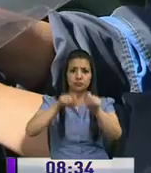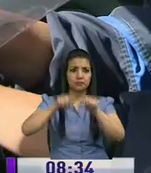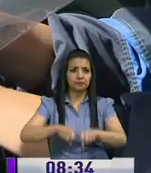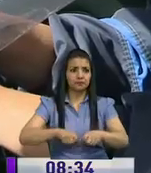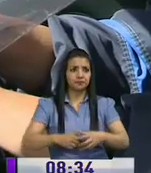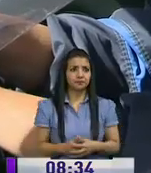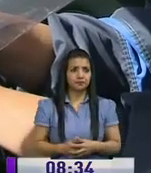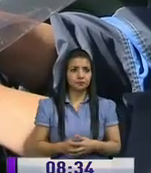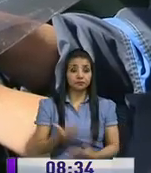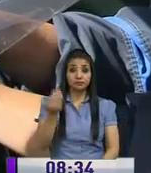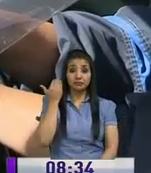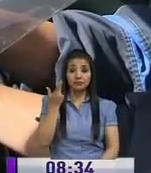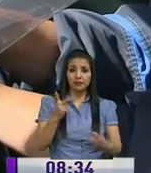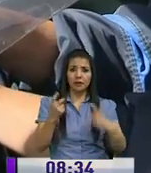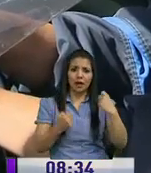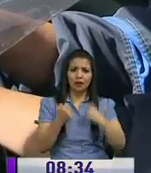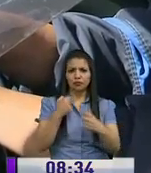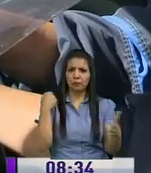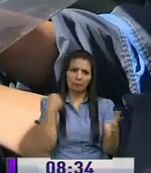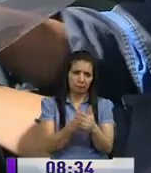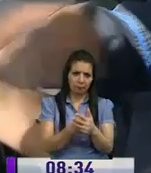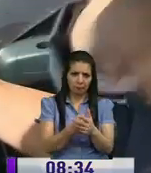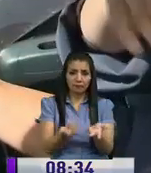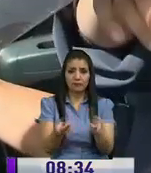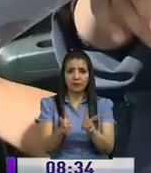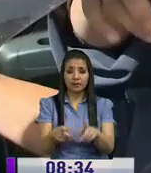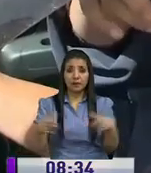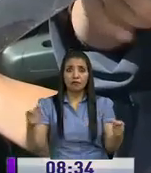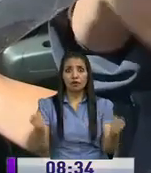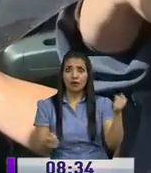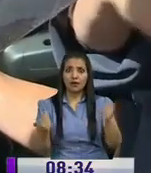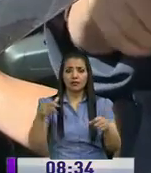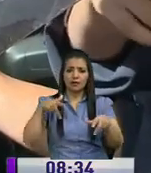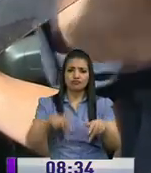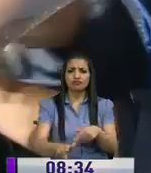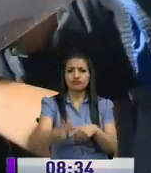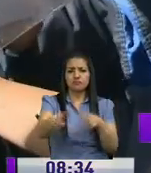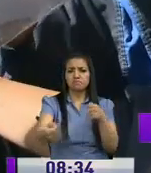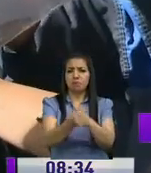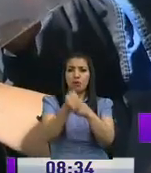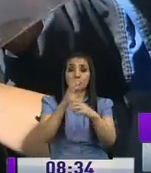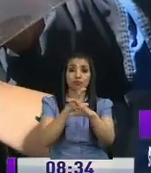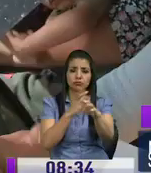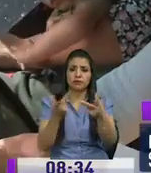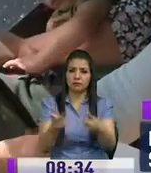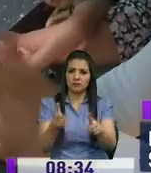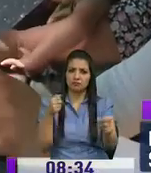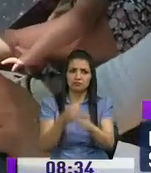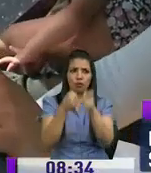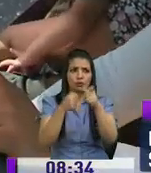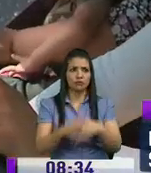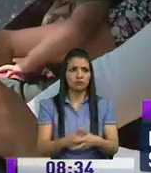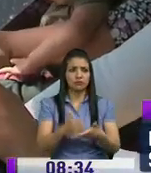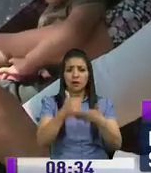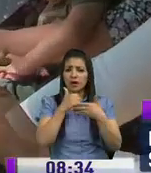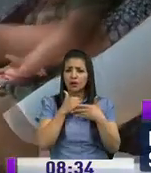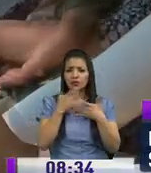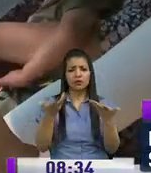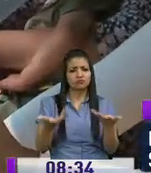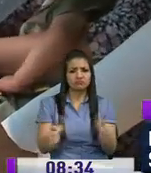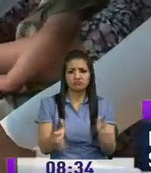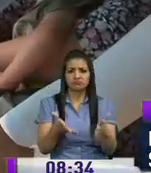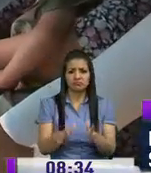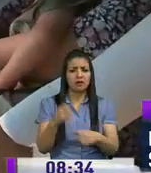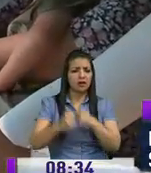La otra vez se chocó un carro, se han chocado volquetas, porque igual pasan volquetas, buses por ese sector. No hay quien nos ayude, la verdad.